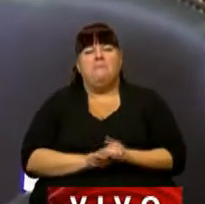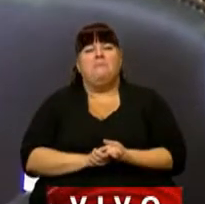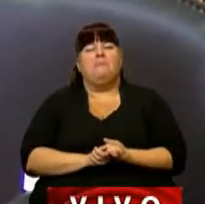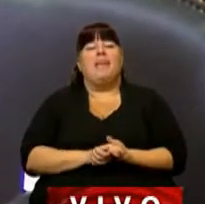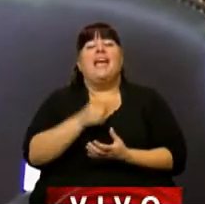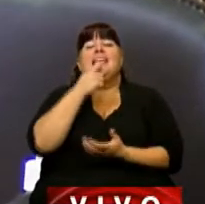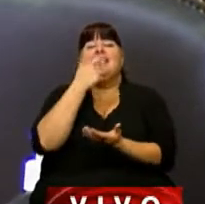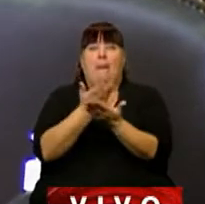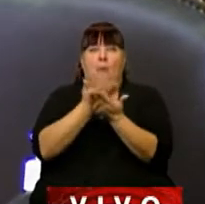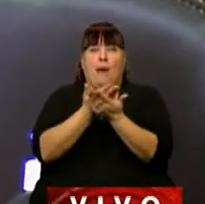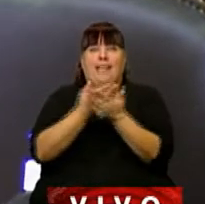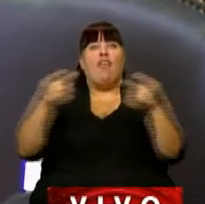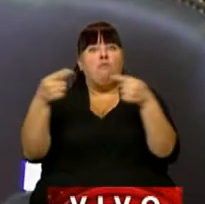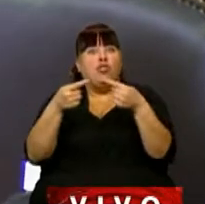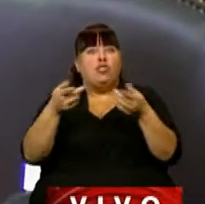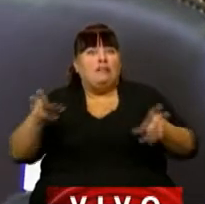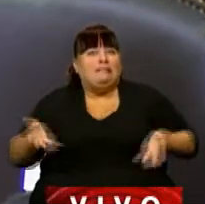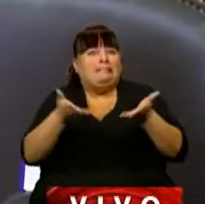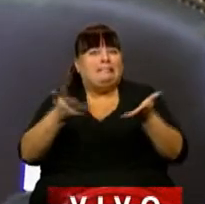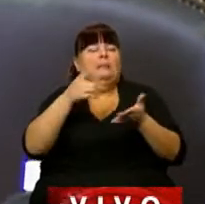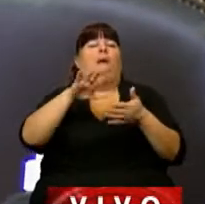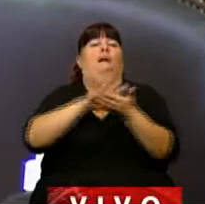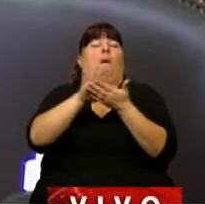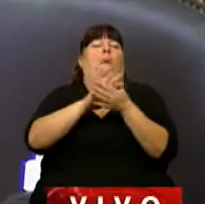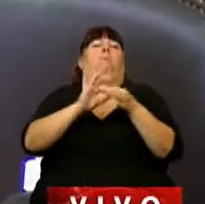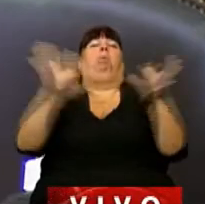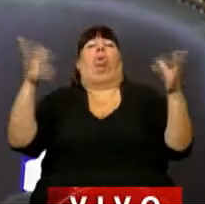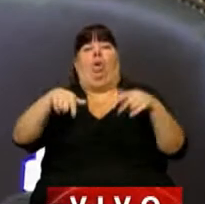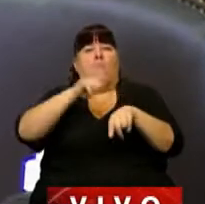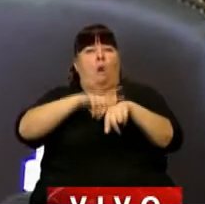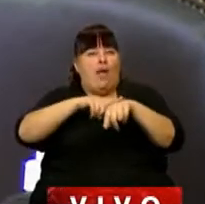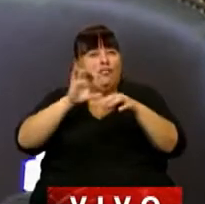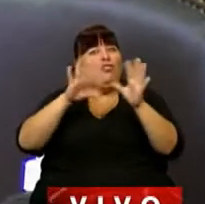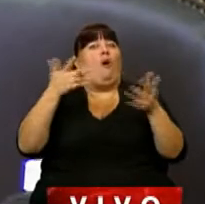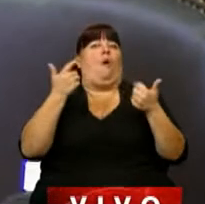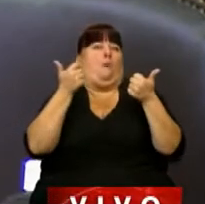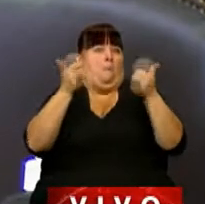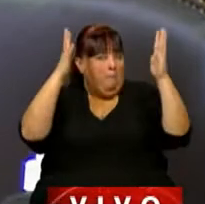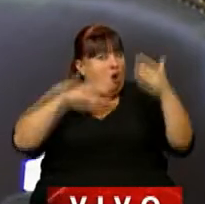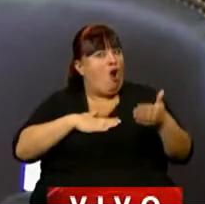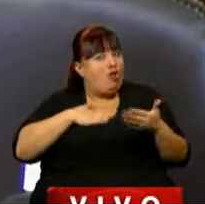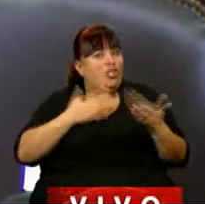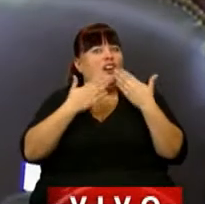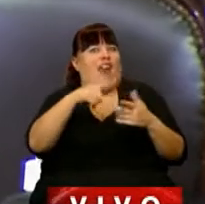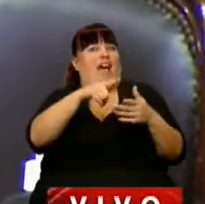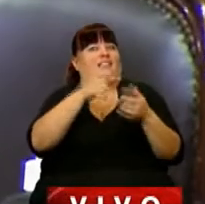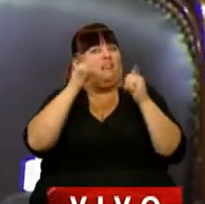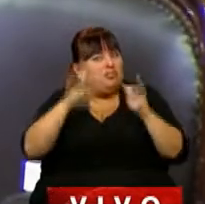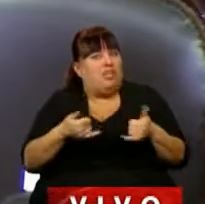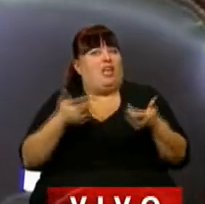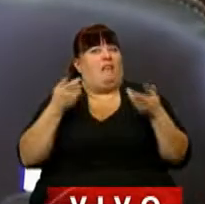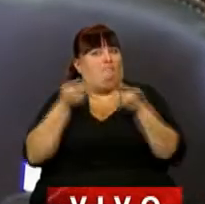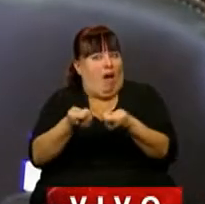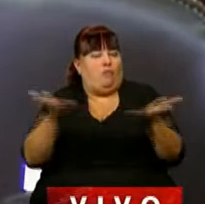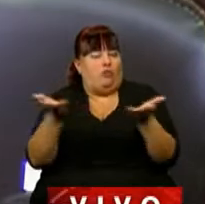la iniciativa opositora empujó que se destrabe el bloqueo parlamentario, bienvenido sea, presidente, lo celebramos, y en buena hora